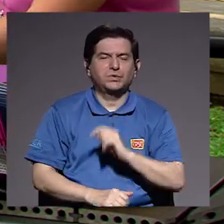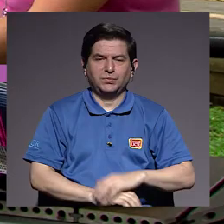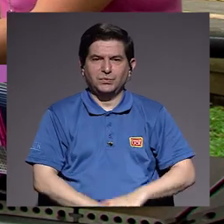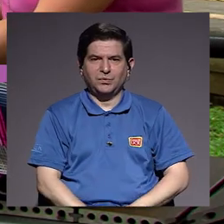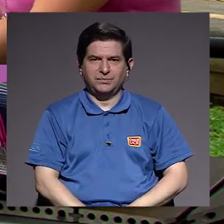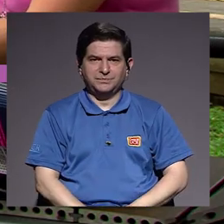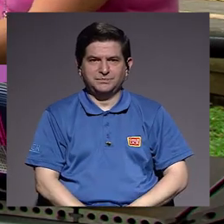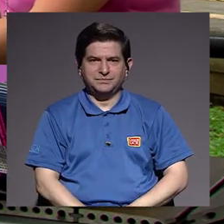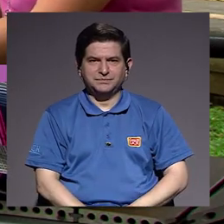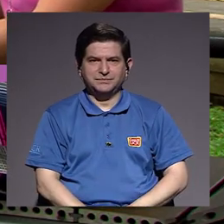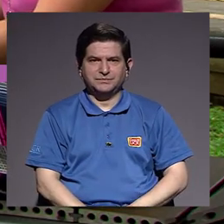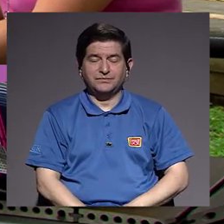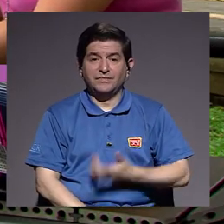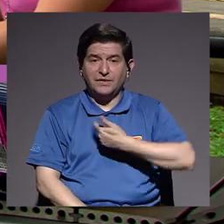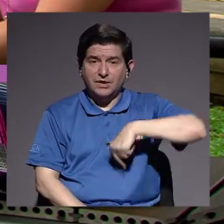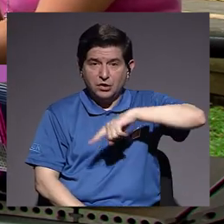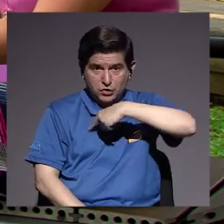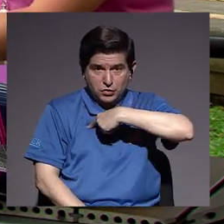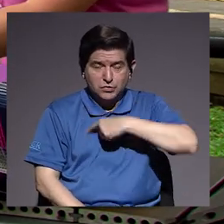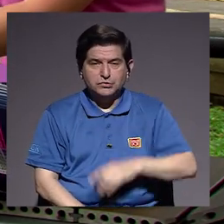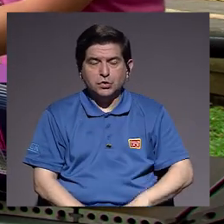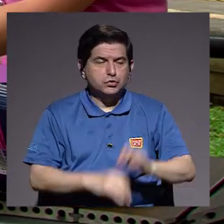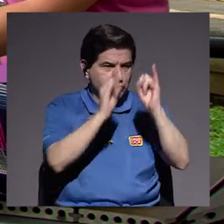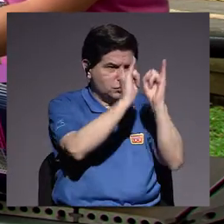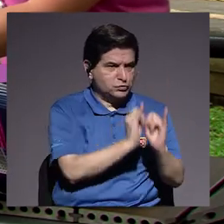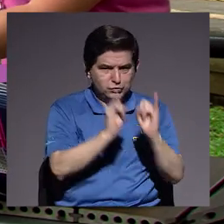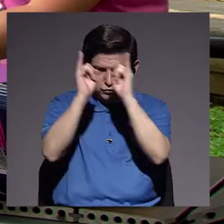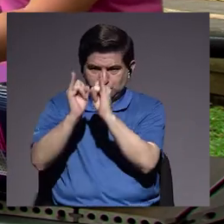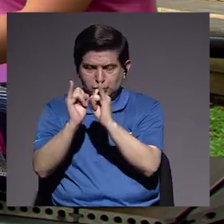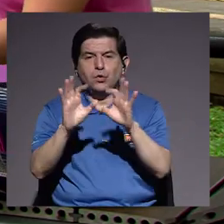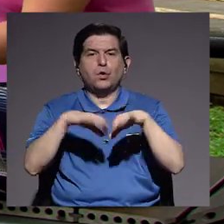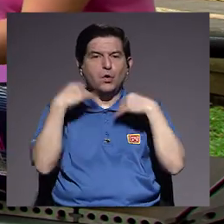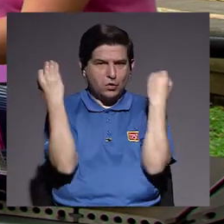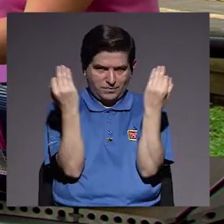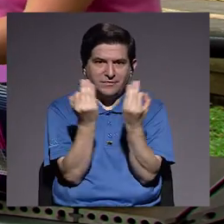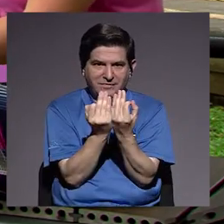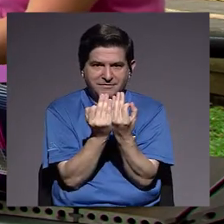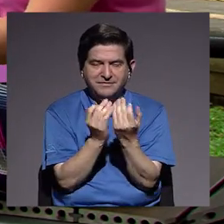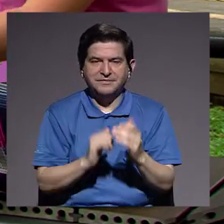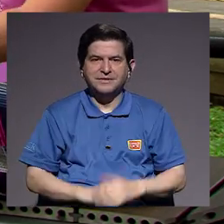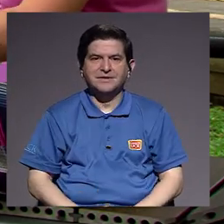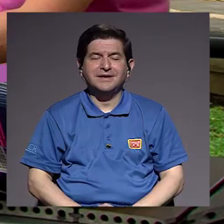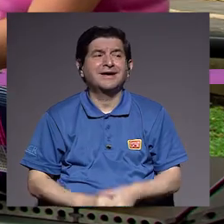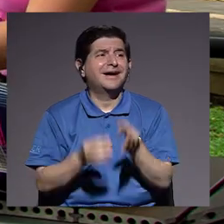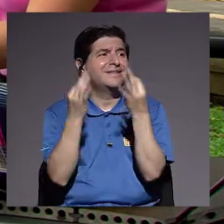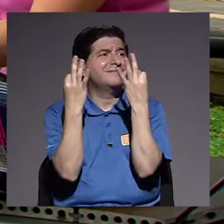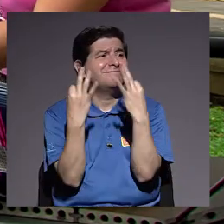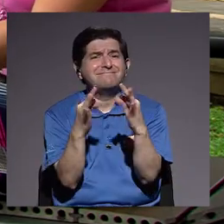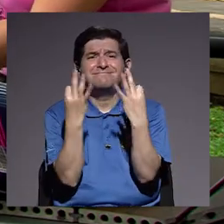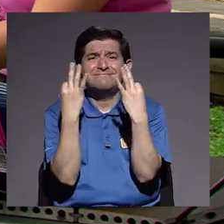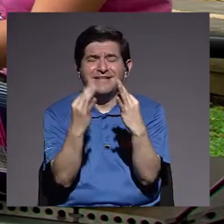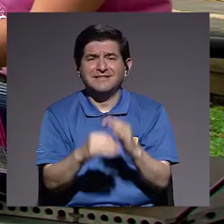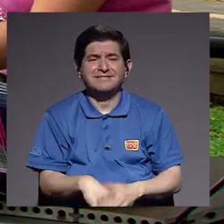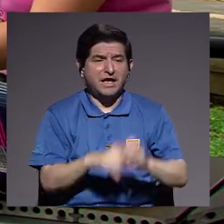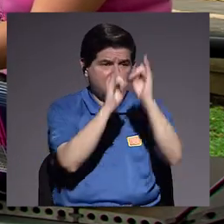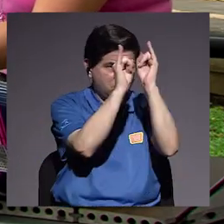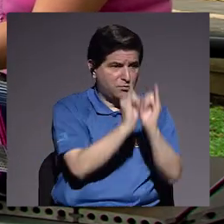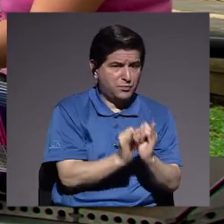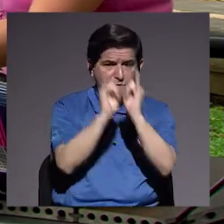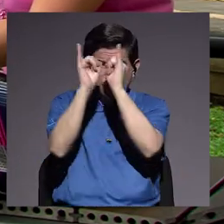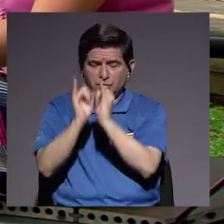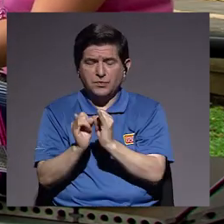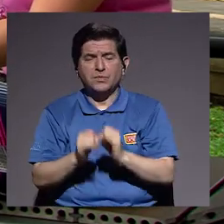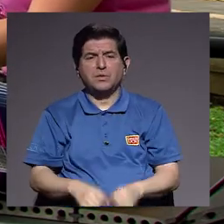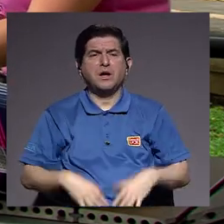digamos, como individuos, como familia, tenemos que procurar individualmente pues la salud y toda la cuestión, uh-huh. pero